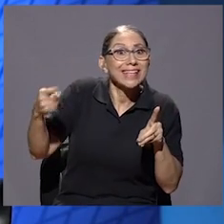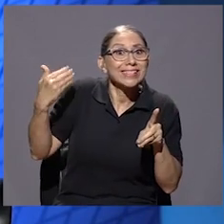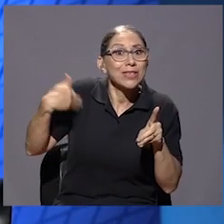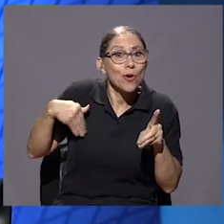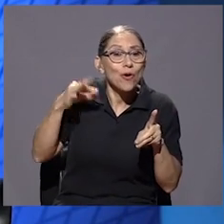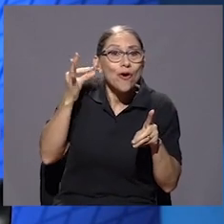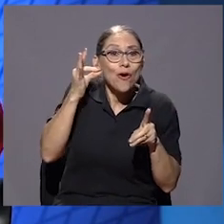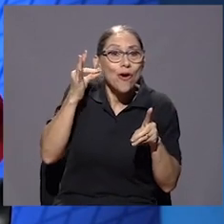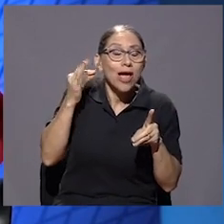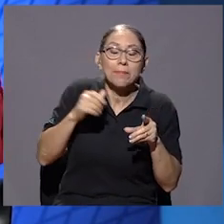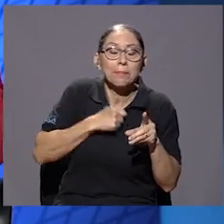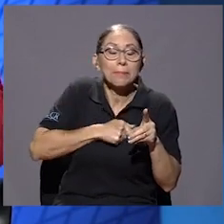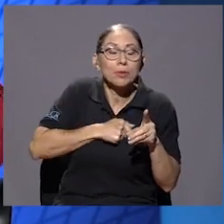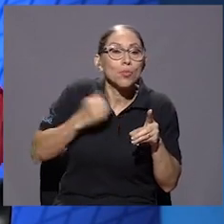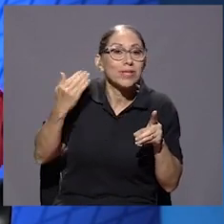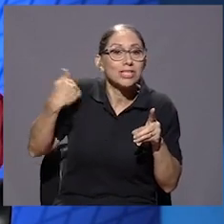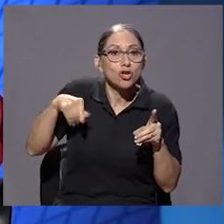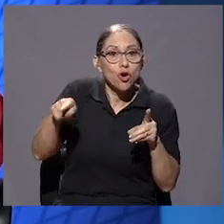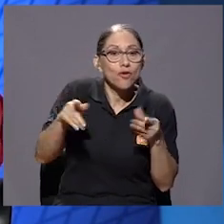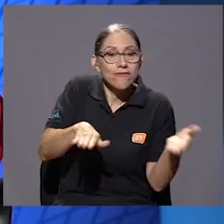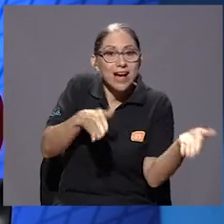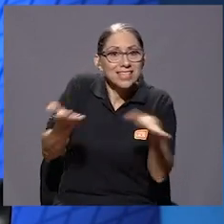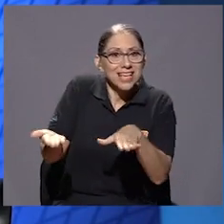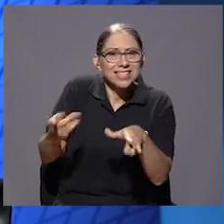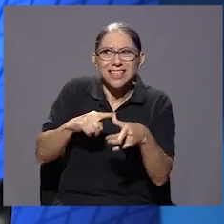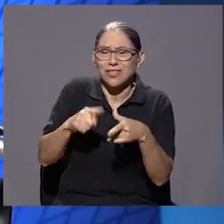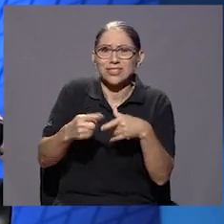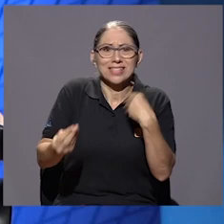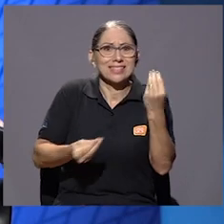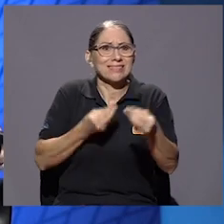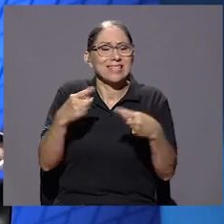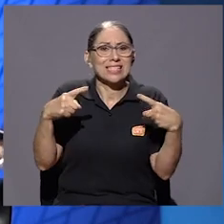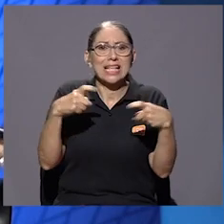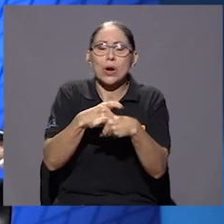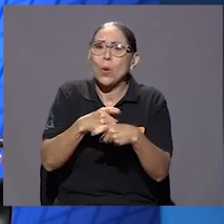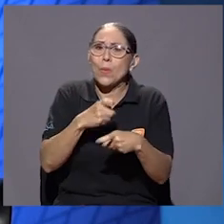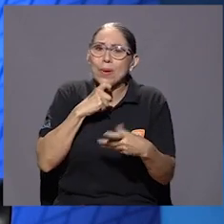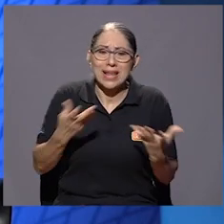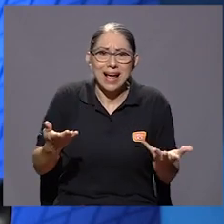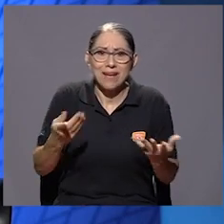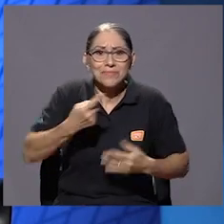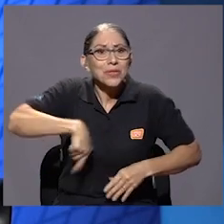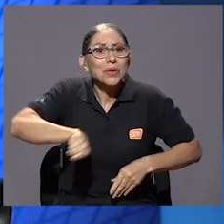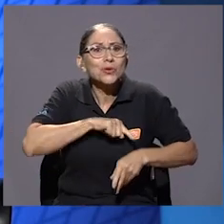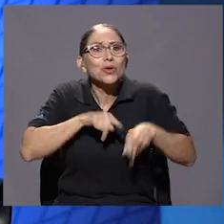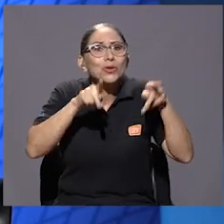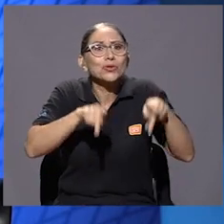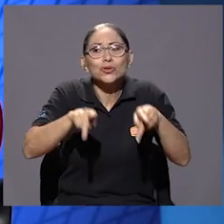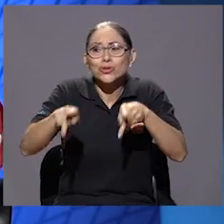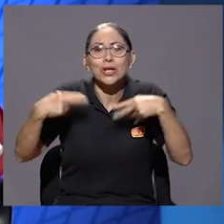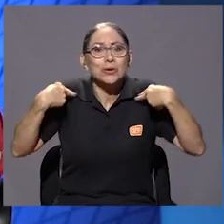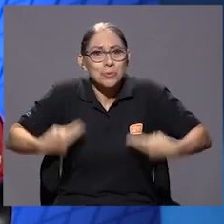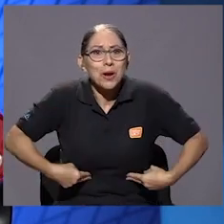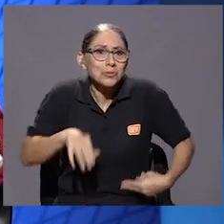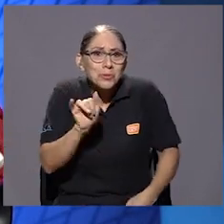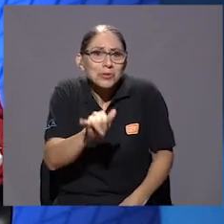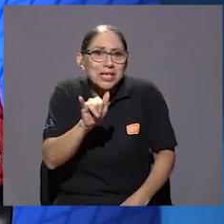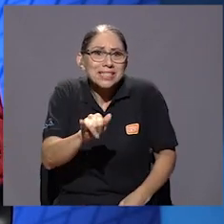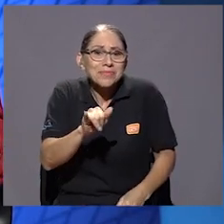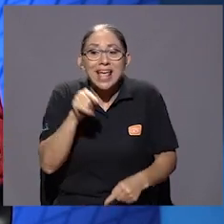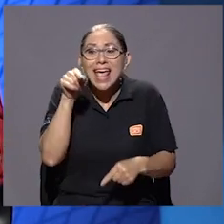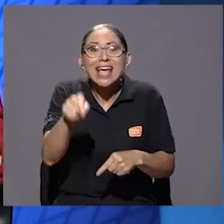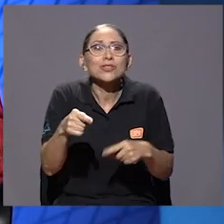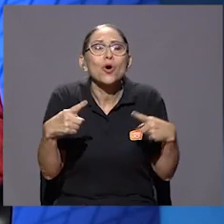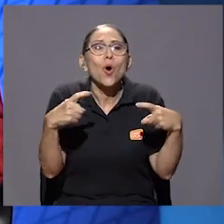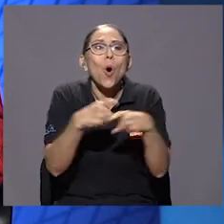complica porque es algo increíble. Los seres humanos somos así. Se complica, ¿por qué? Porque ya después eso entra en